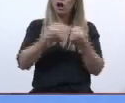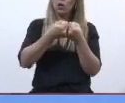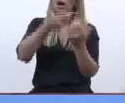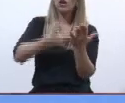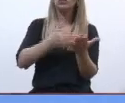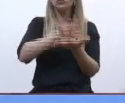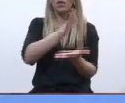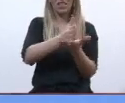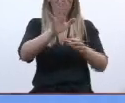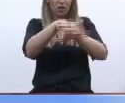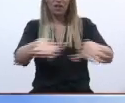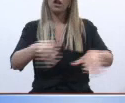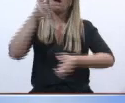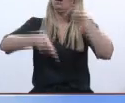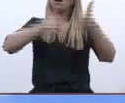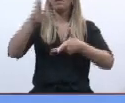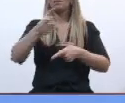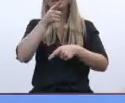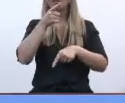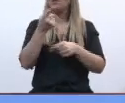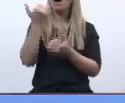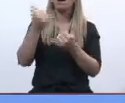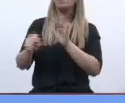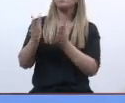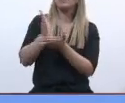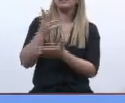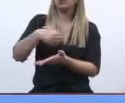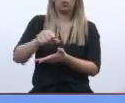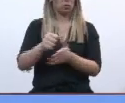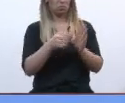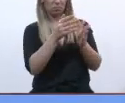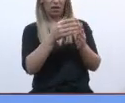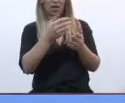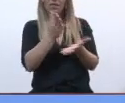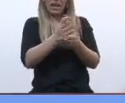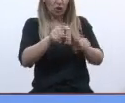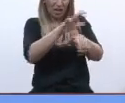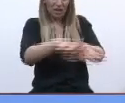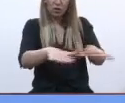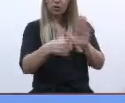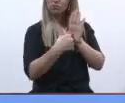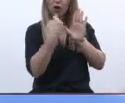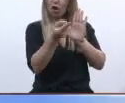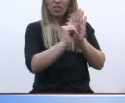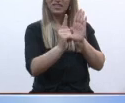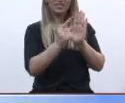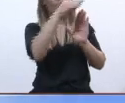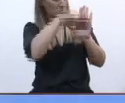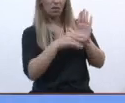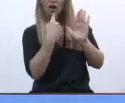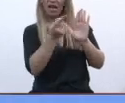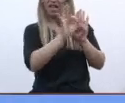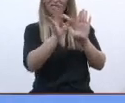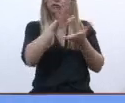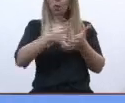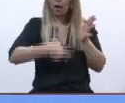como si existiera el derecho al aborto, no plantea en ningún momento esa convención el derecho al aborto. Todo lo contrario,